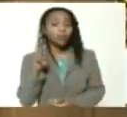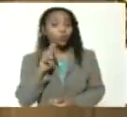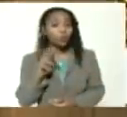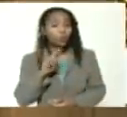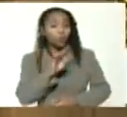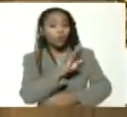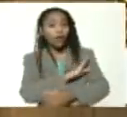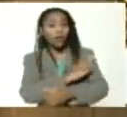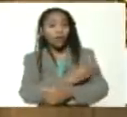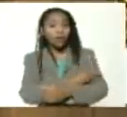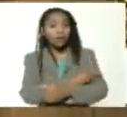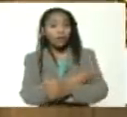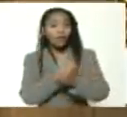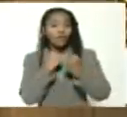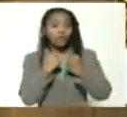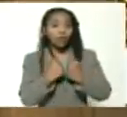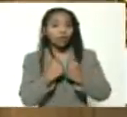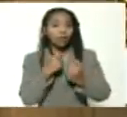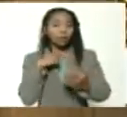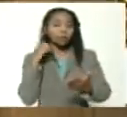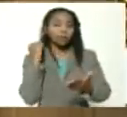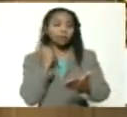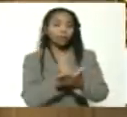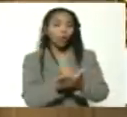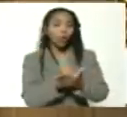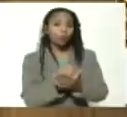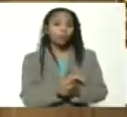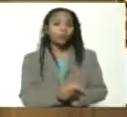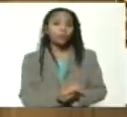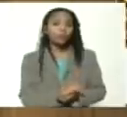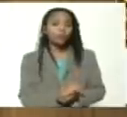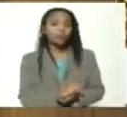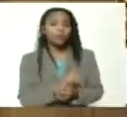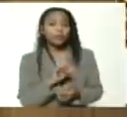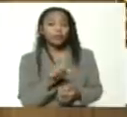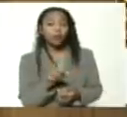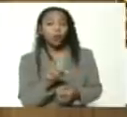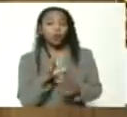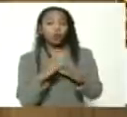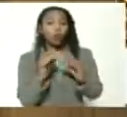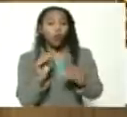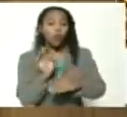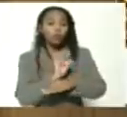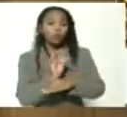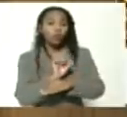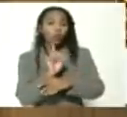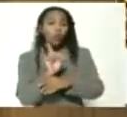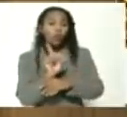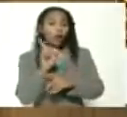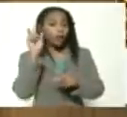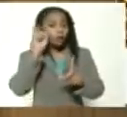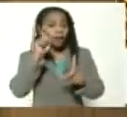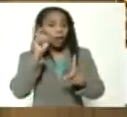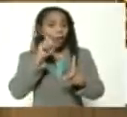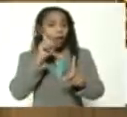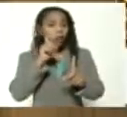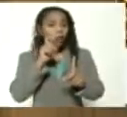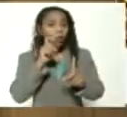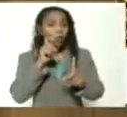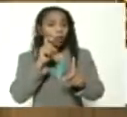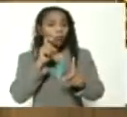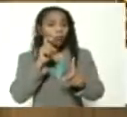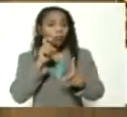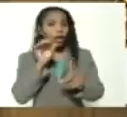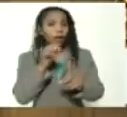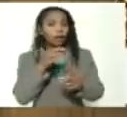fuerza potencialmente mortal, siendo que no todos los funcionarios han recibido un entrenamiento adecuado